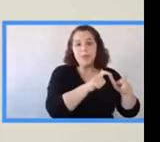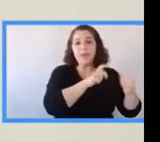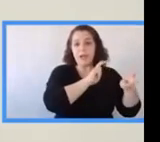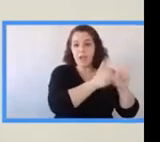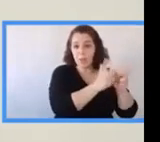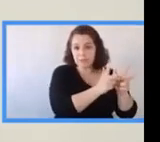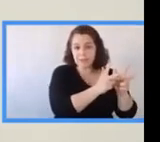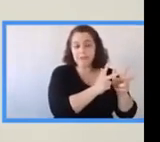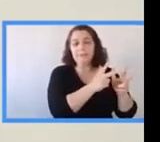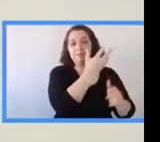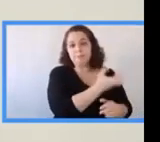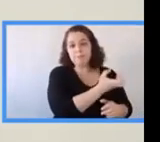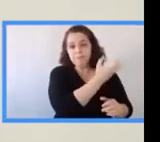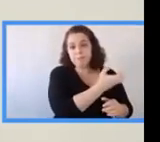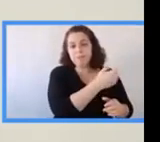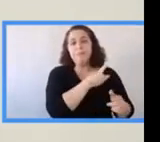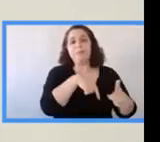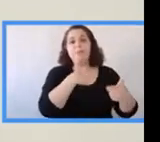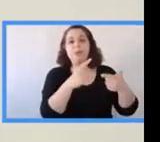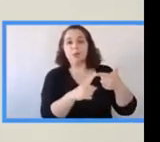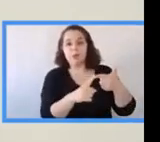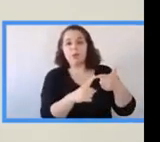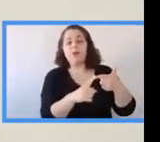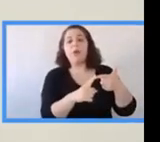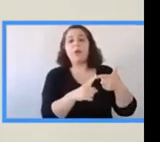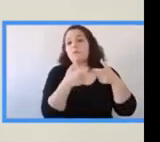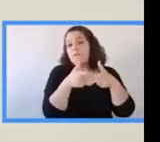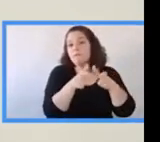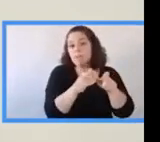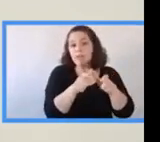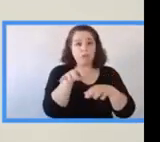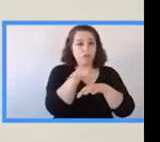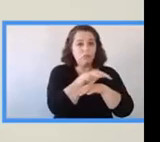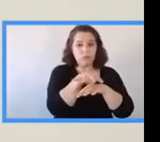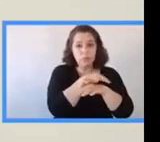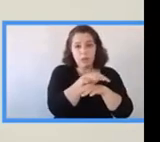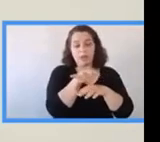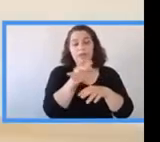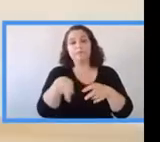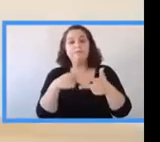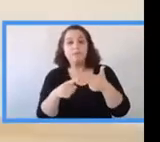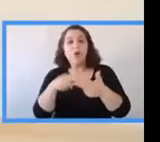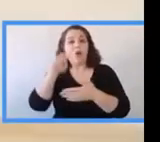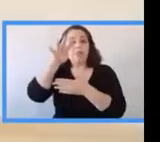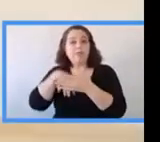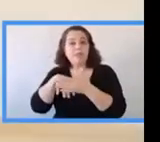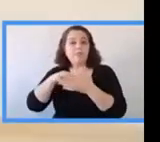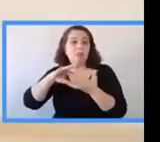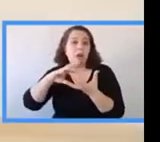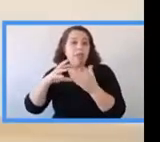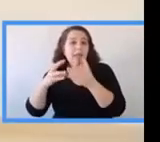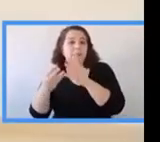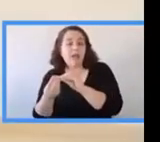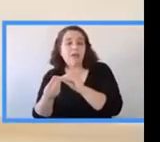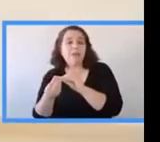puede grabar un video en lengua de señas o un video con subtitulado. Se puede adaptar el